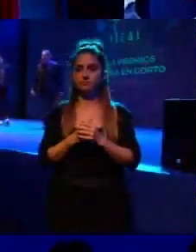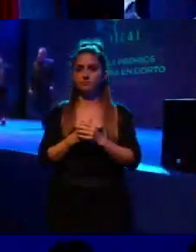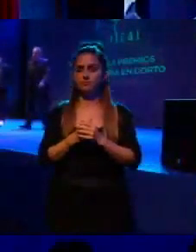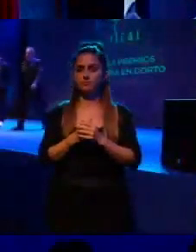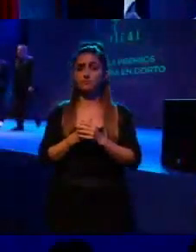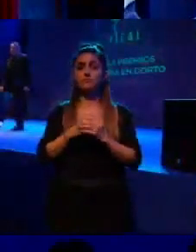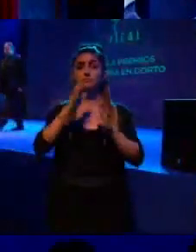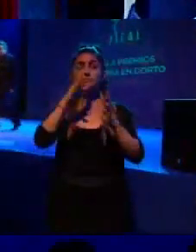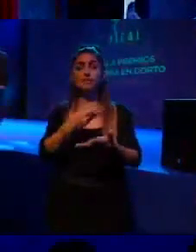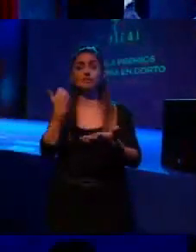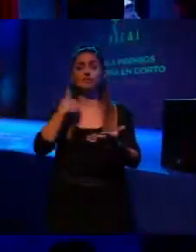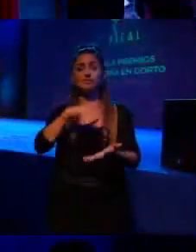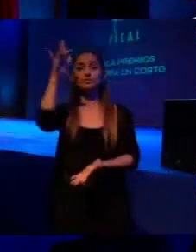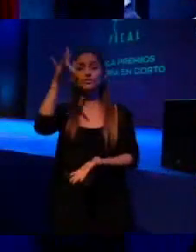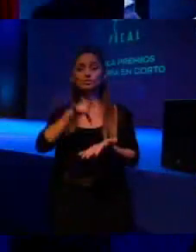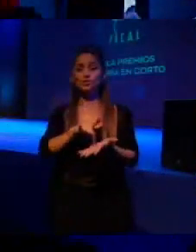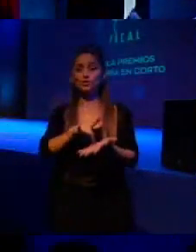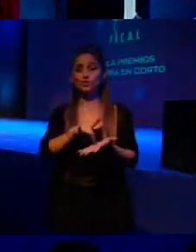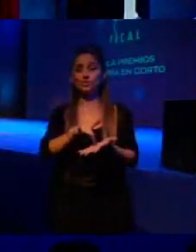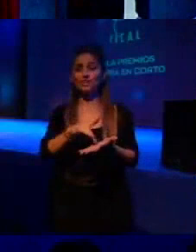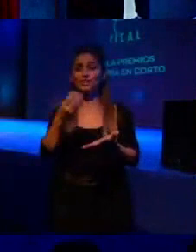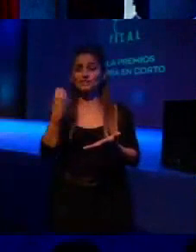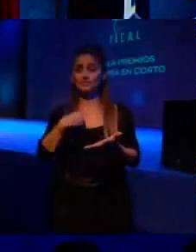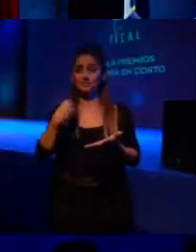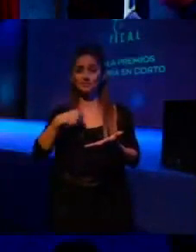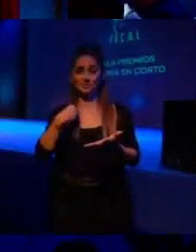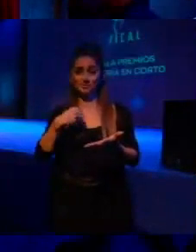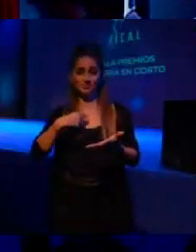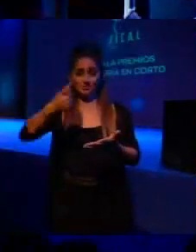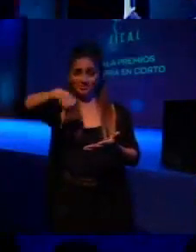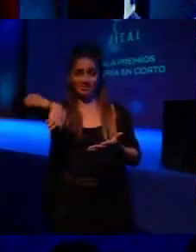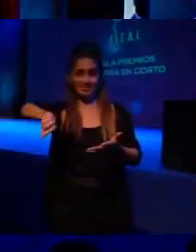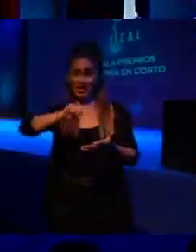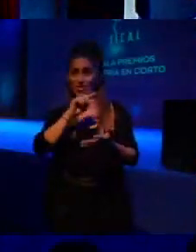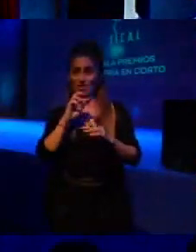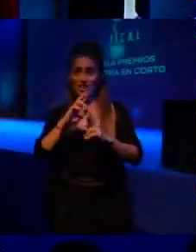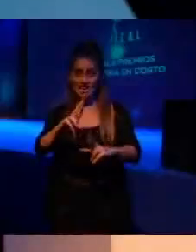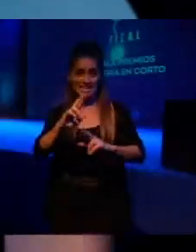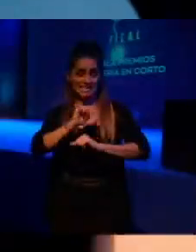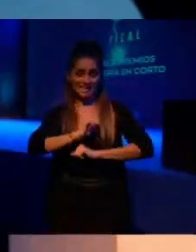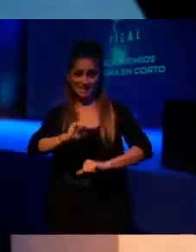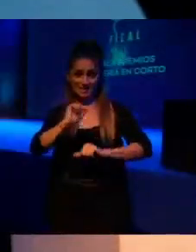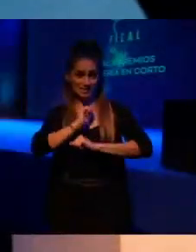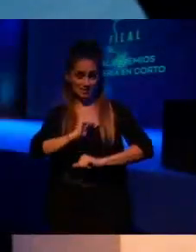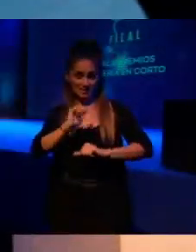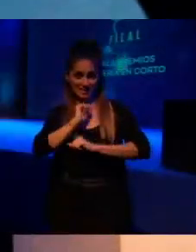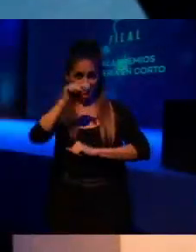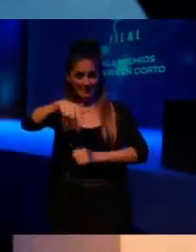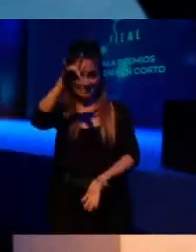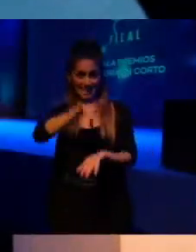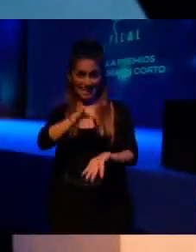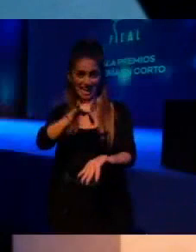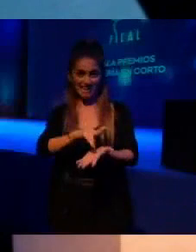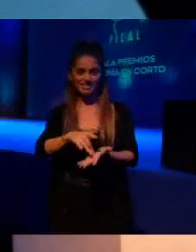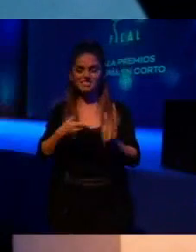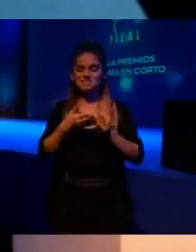Y ahora llega probablemente el momento más esperado de esta gala. Yo hago una pregunta. ¿Qué pinta el jefe de